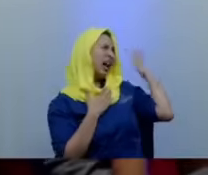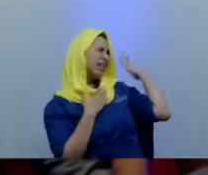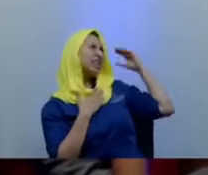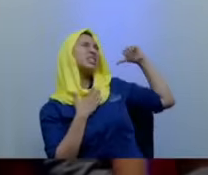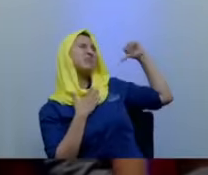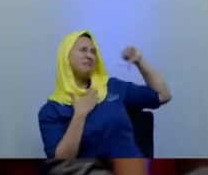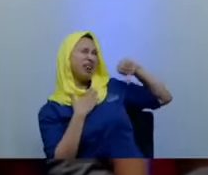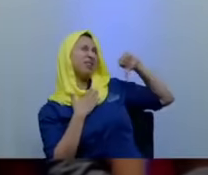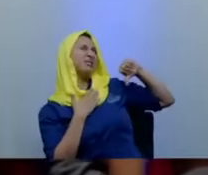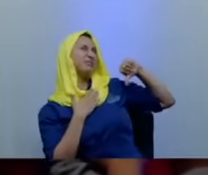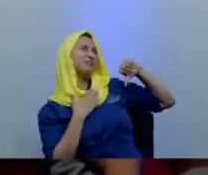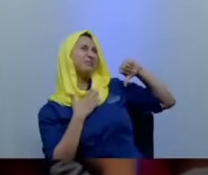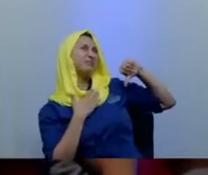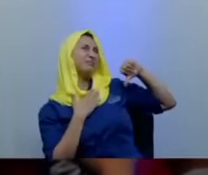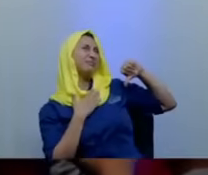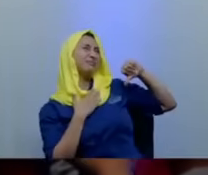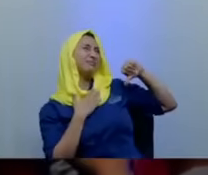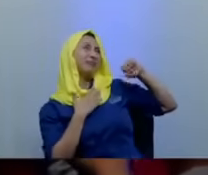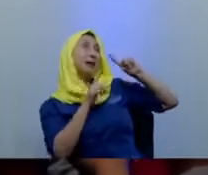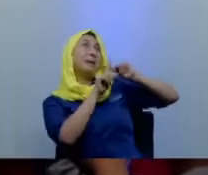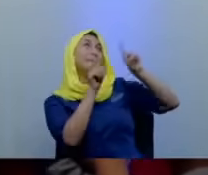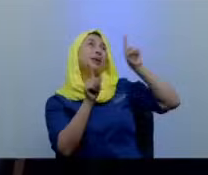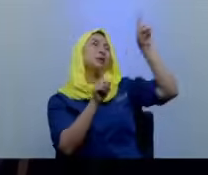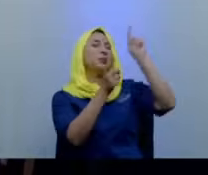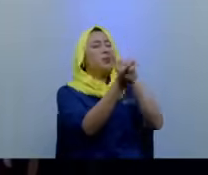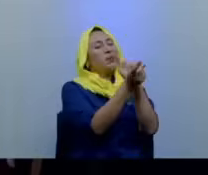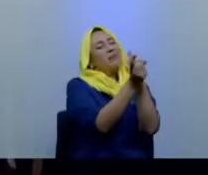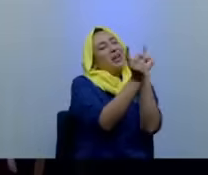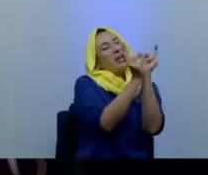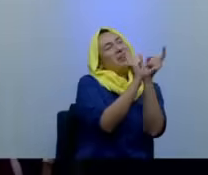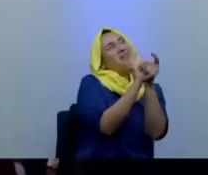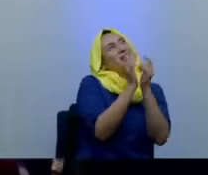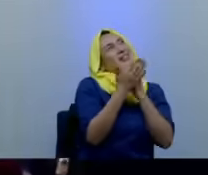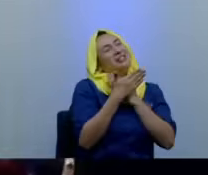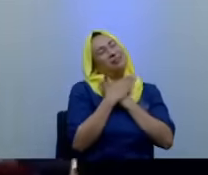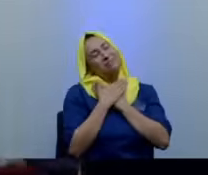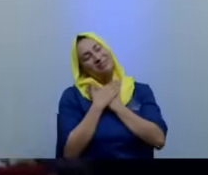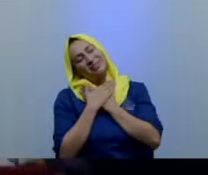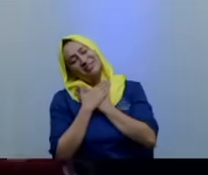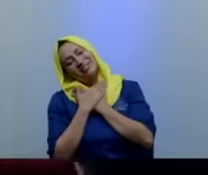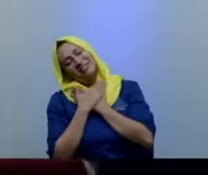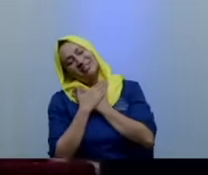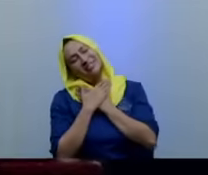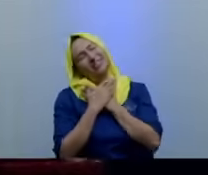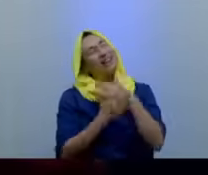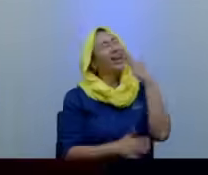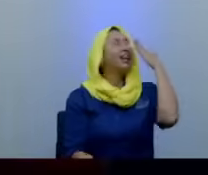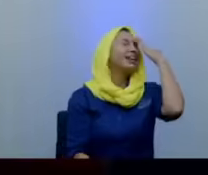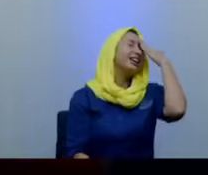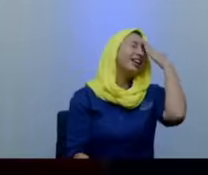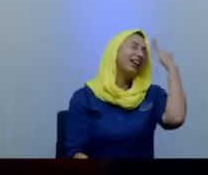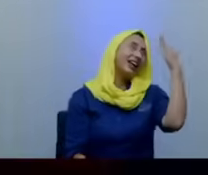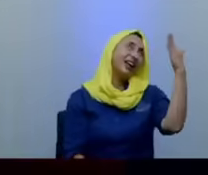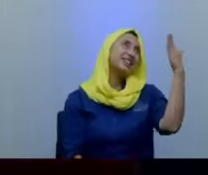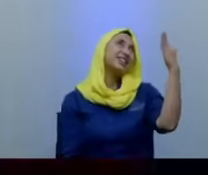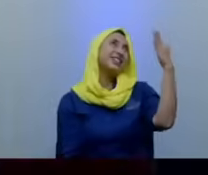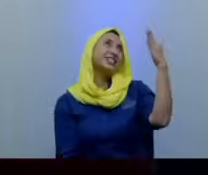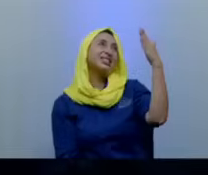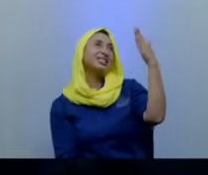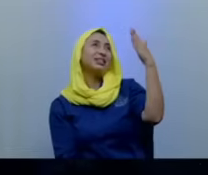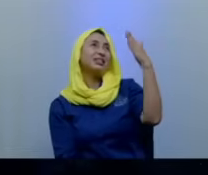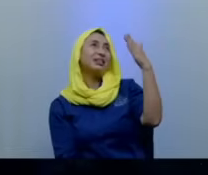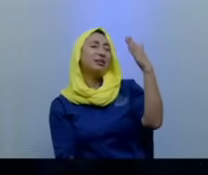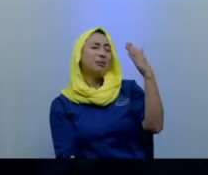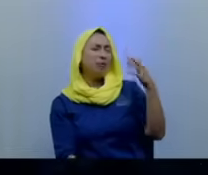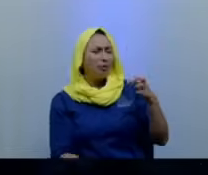No éramos tus hijos, pero en base al sacrificio de tu Hijo amado Jesucristo, nos diste